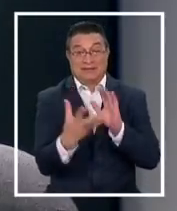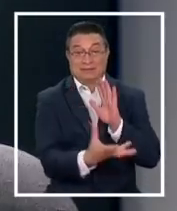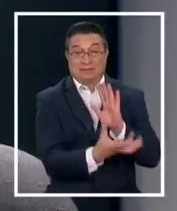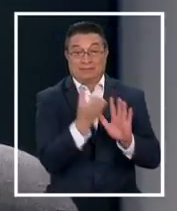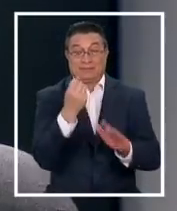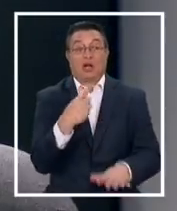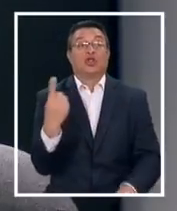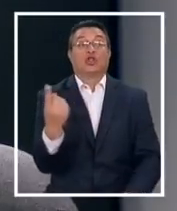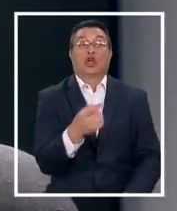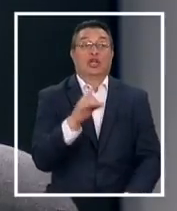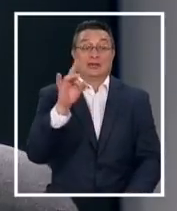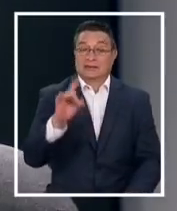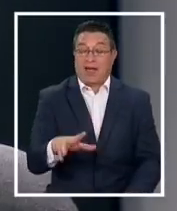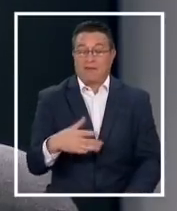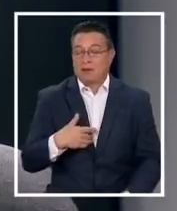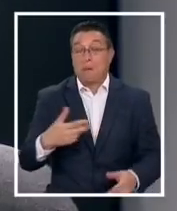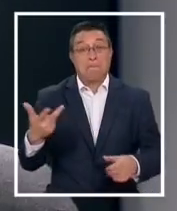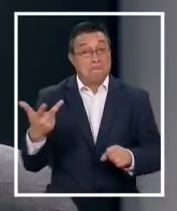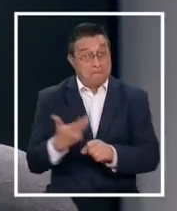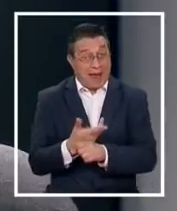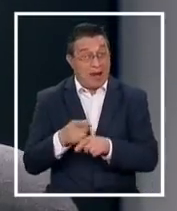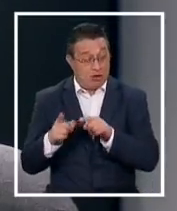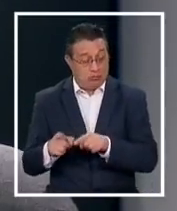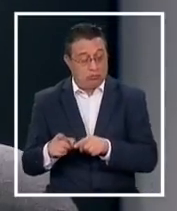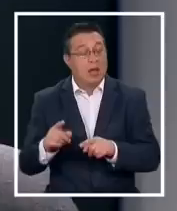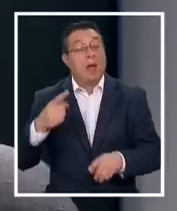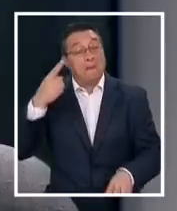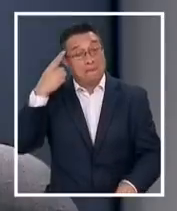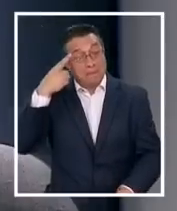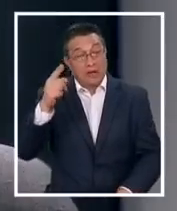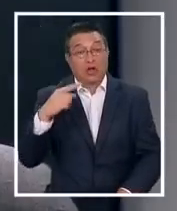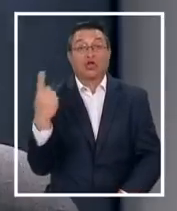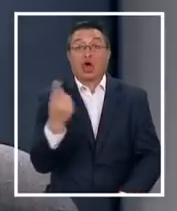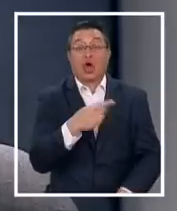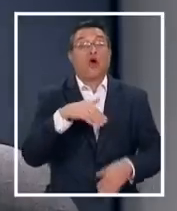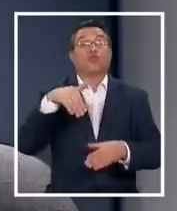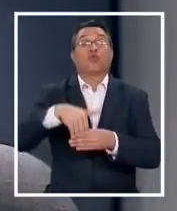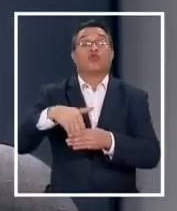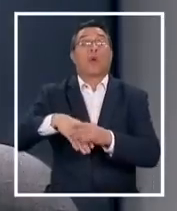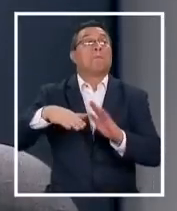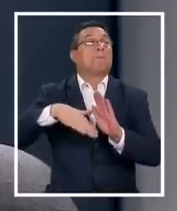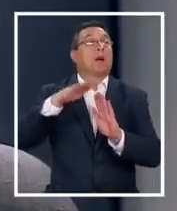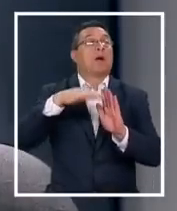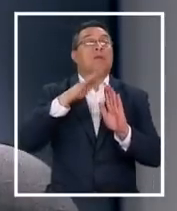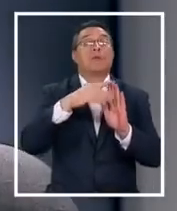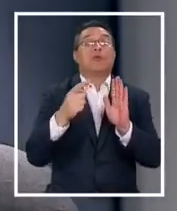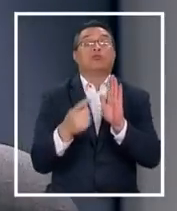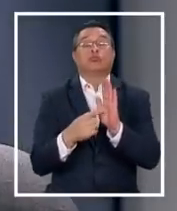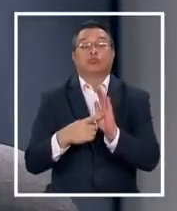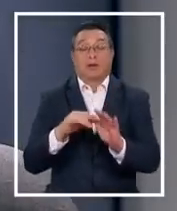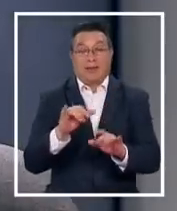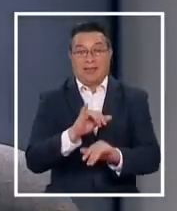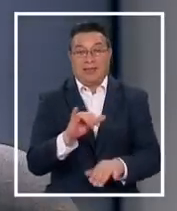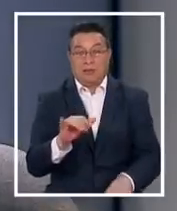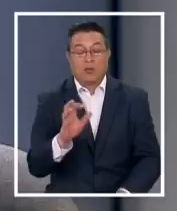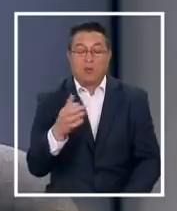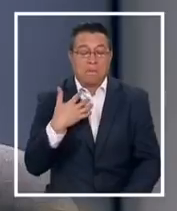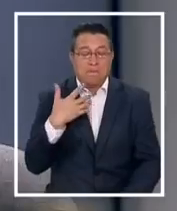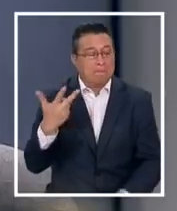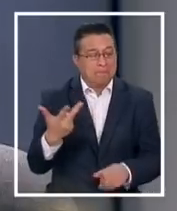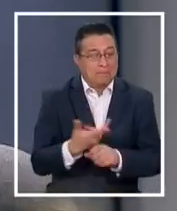que a todos sabemos que es una mala política pública, pero es una medida aparentemente popular. Y digo aparentemente porque después podemos entrar en los detalles de por qué yo creo que no